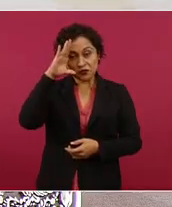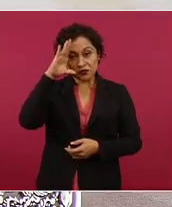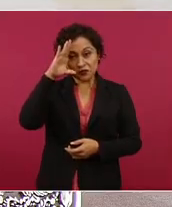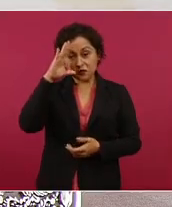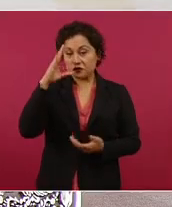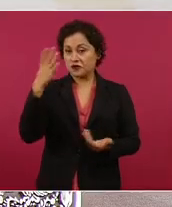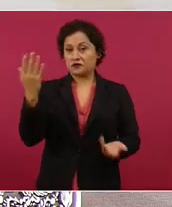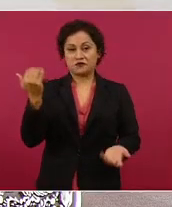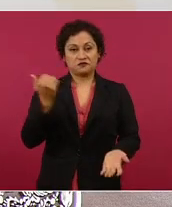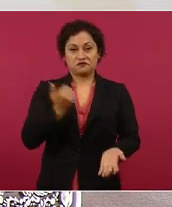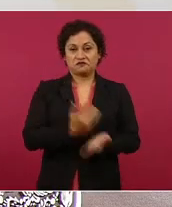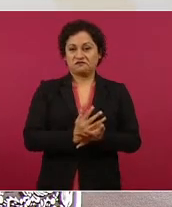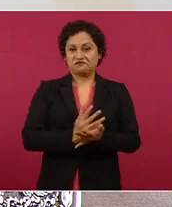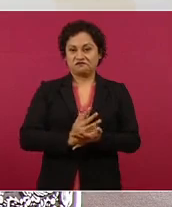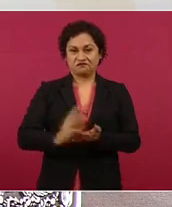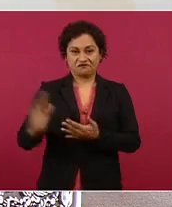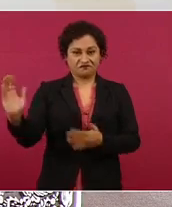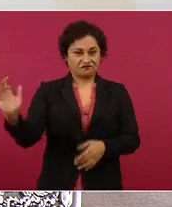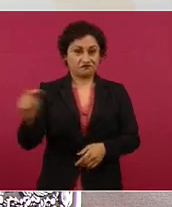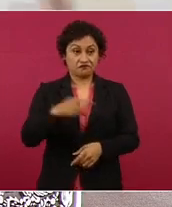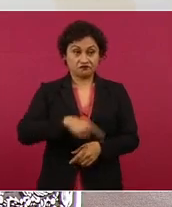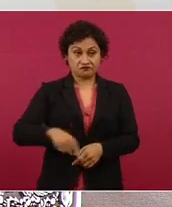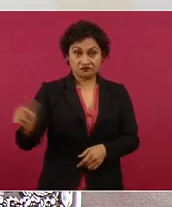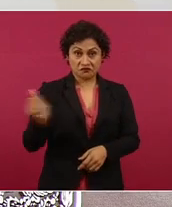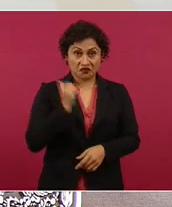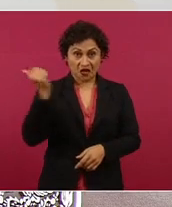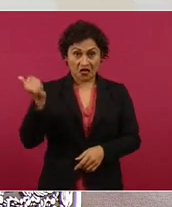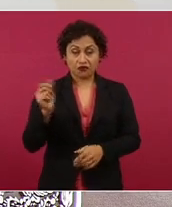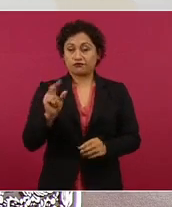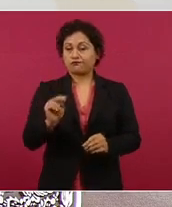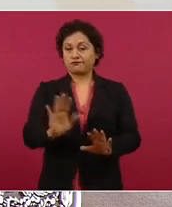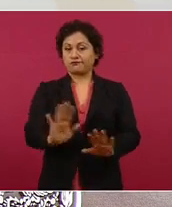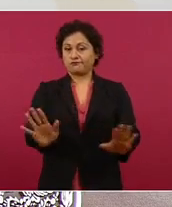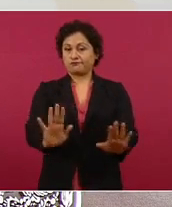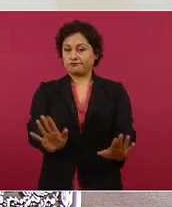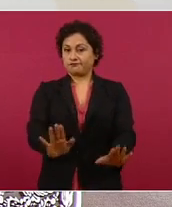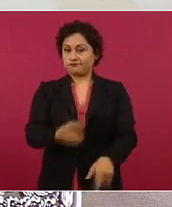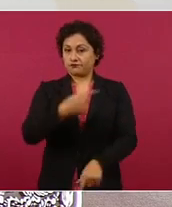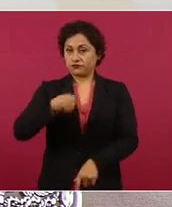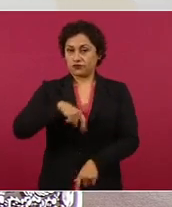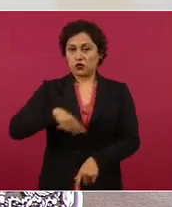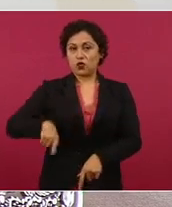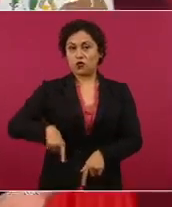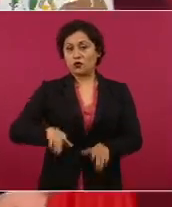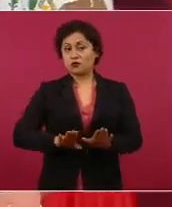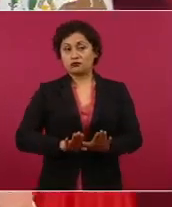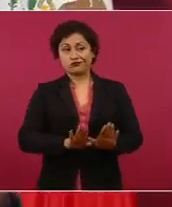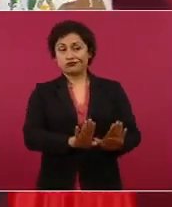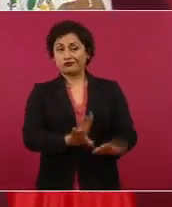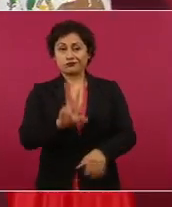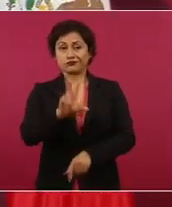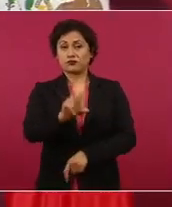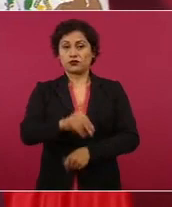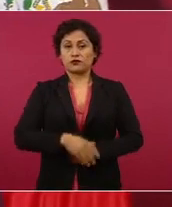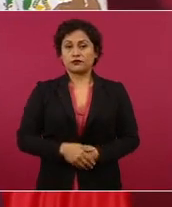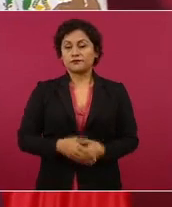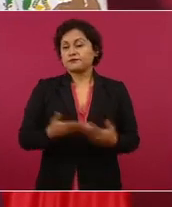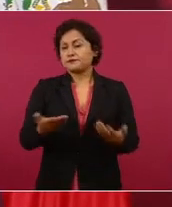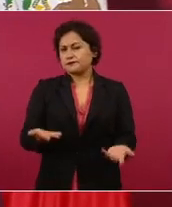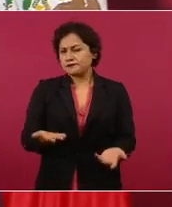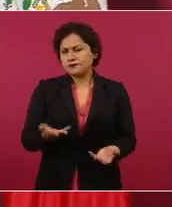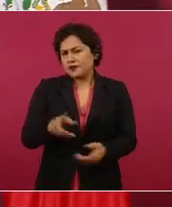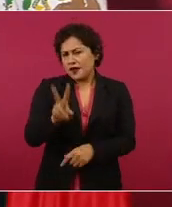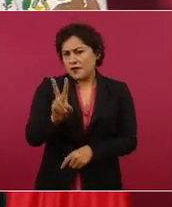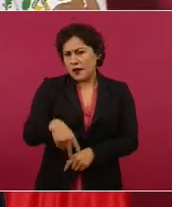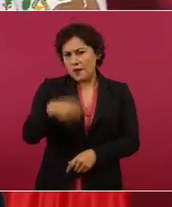es un exceso. En general, no debe de haber condonación de impuestos cuando se trata